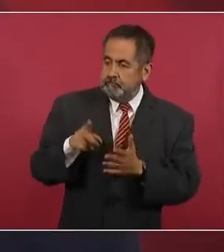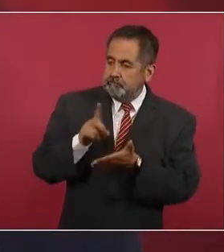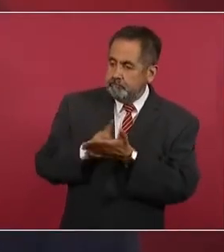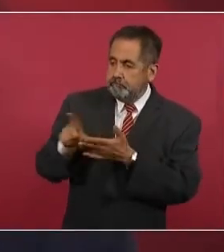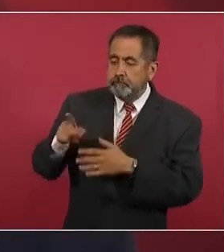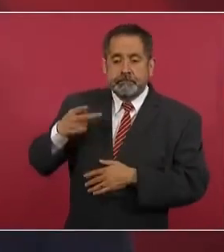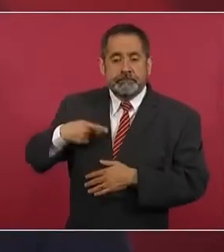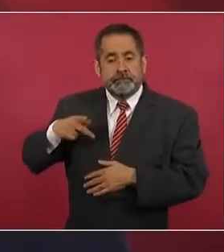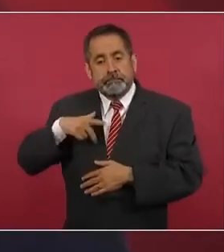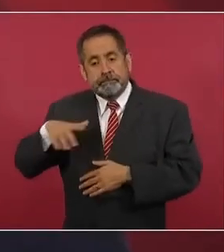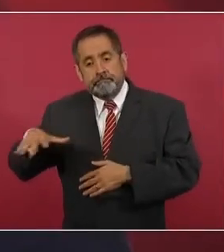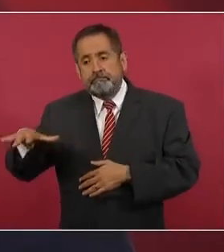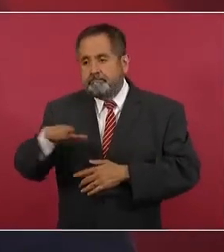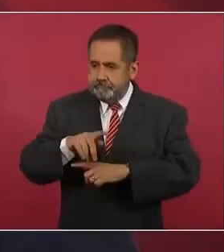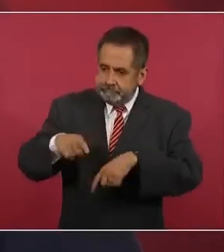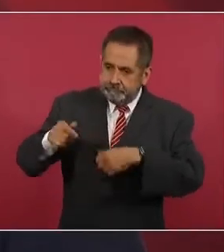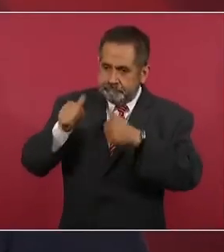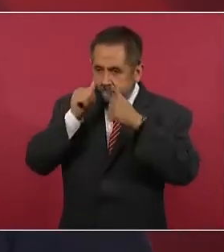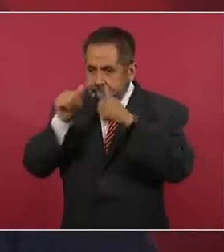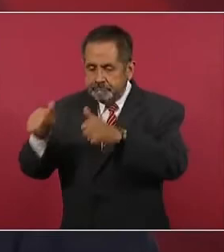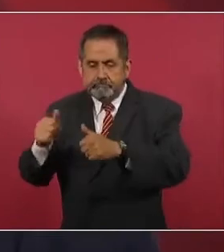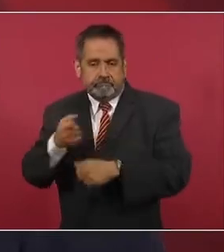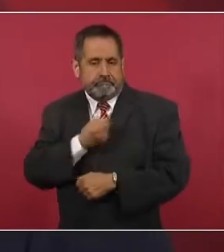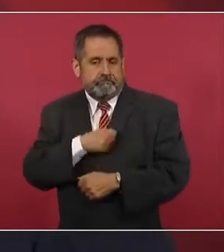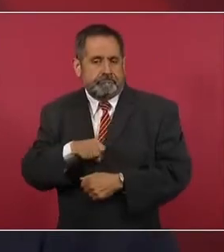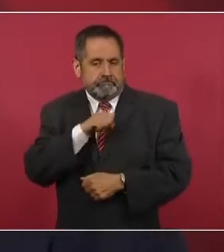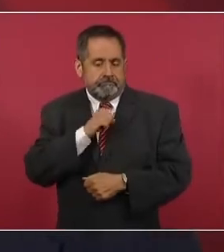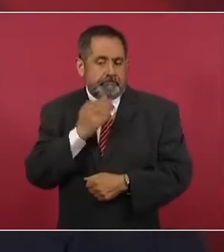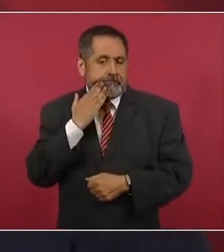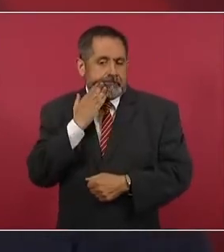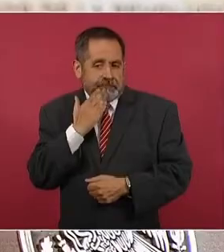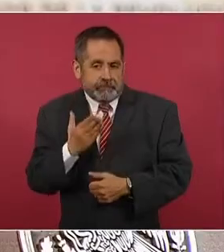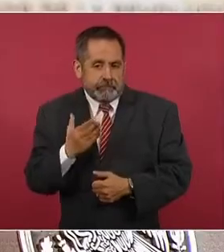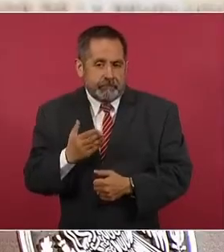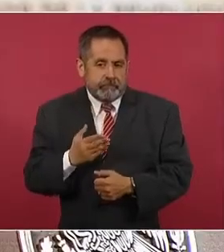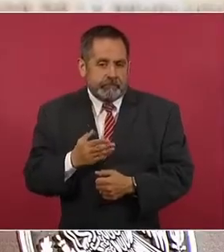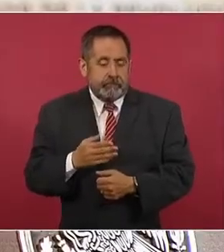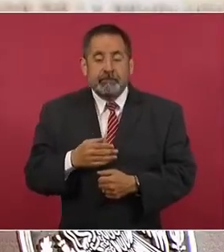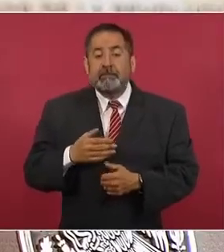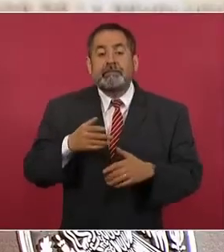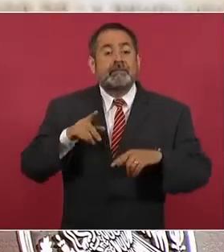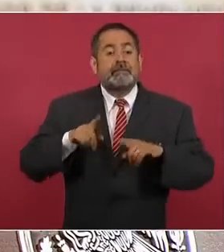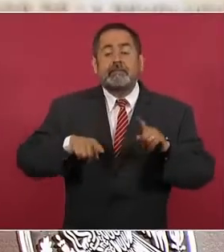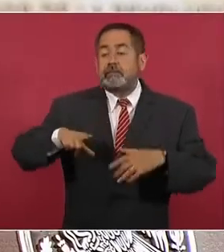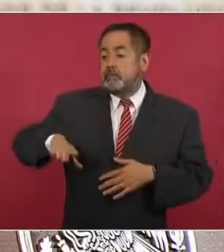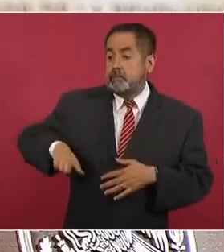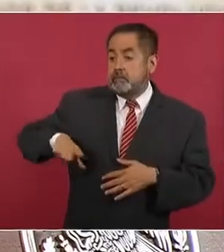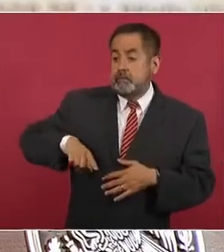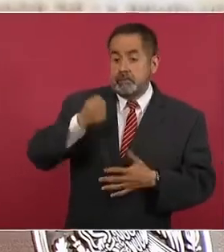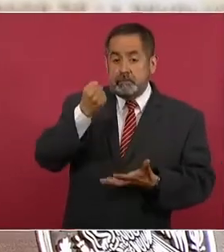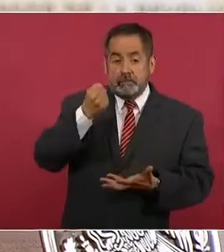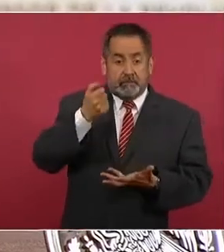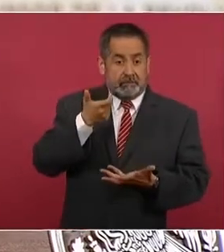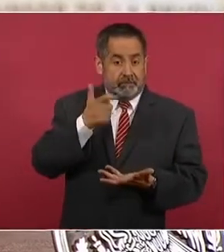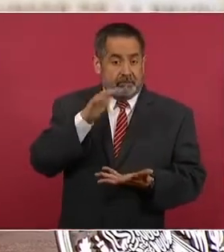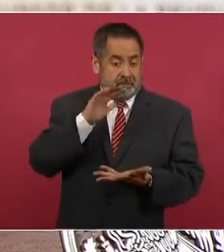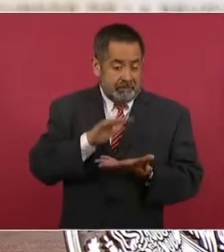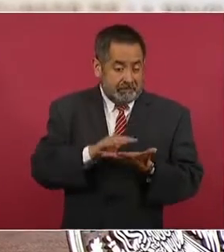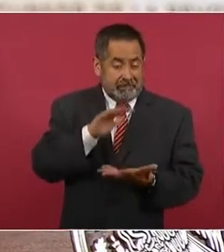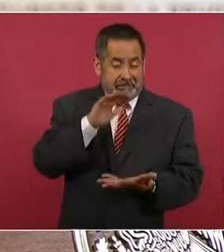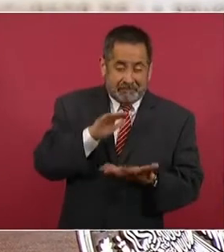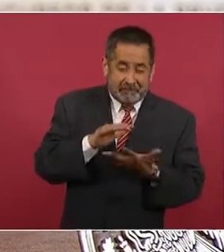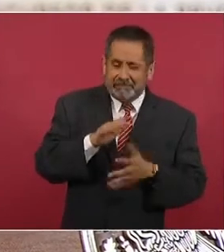del pueblo a la salud. No importa la condición económica, el Estado